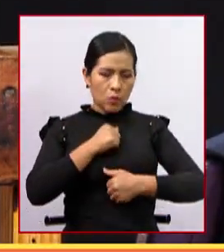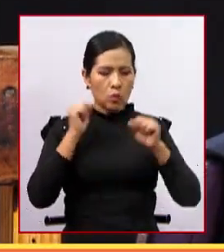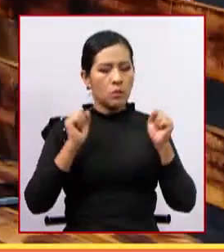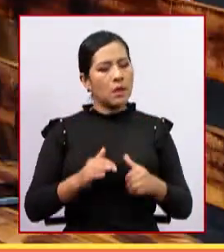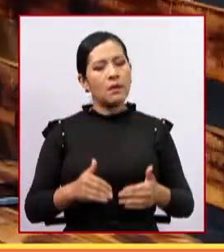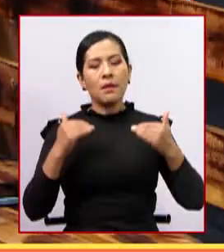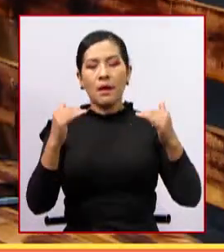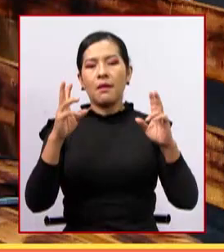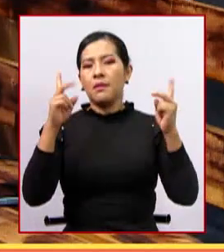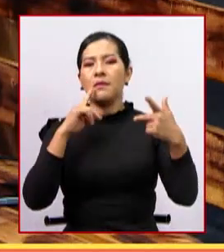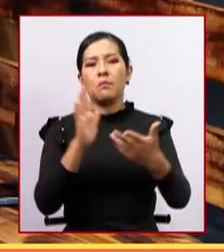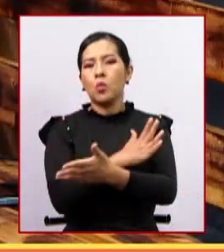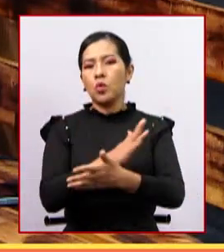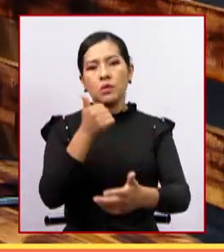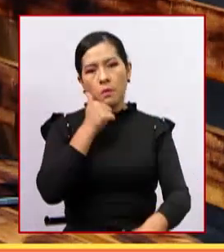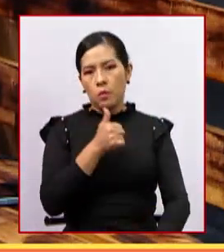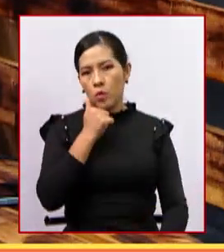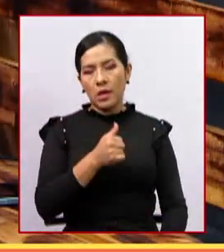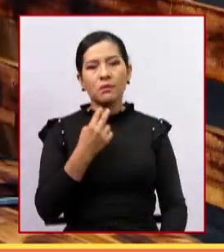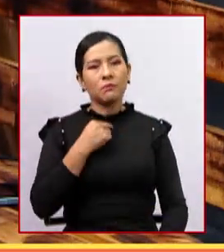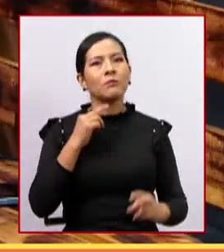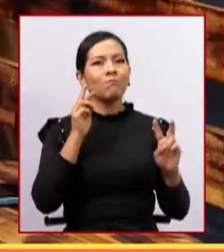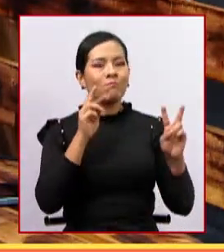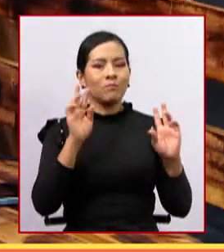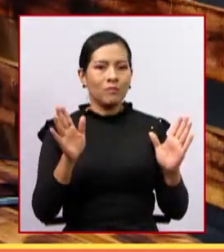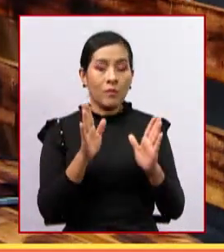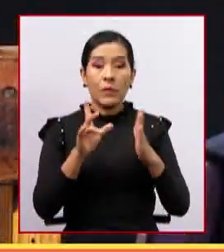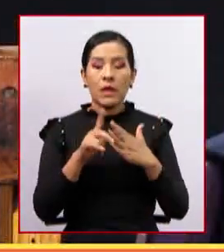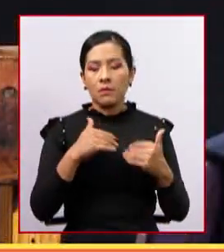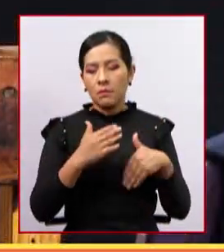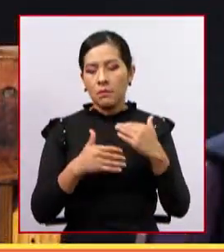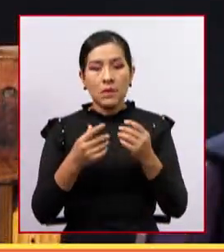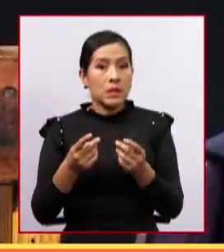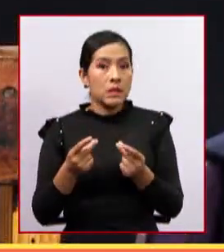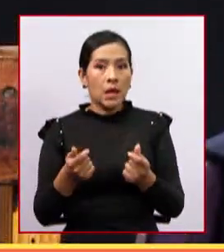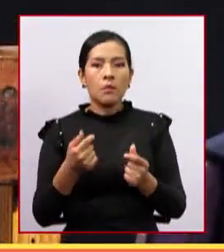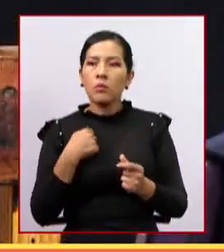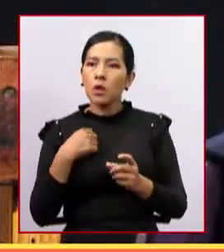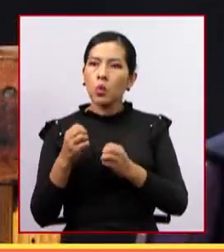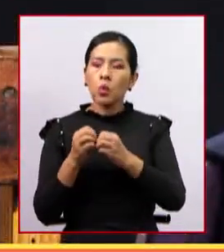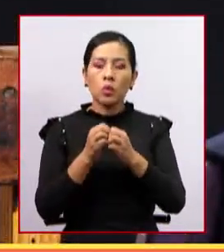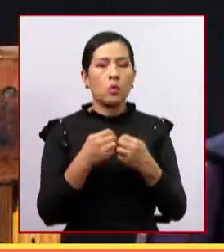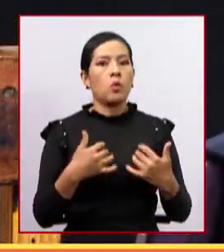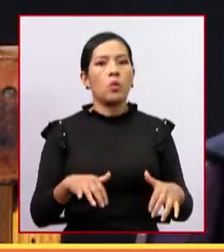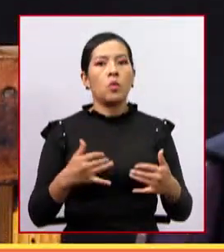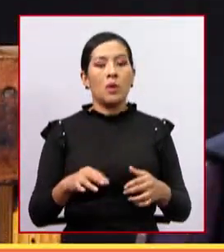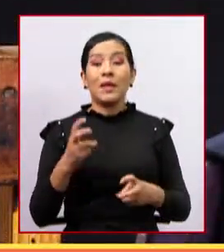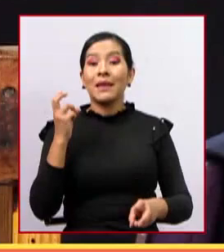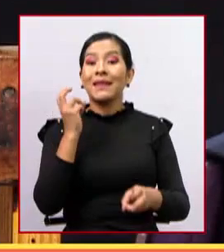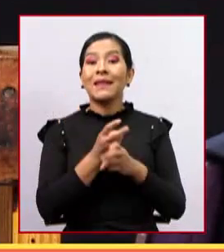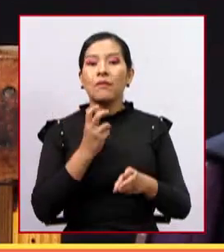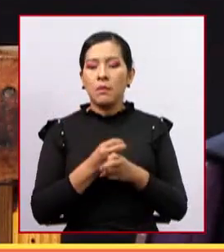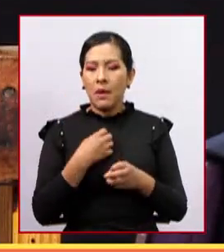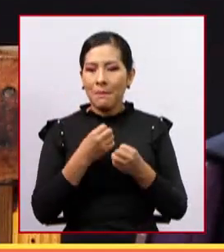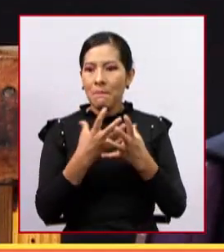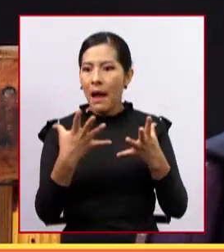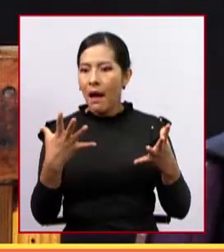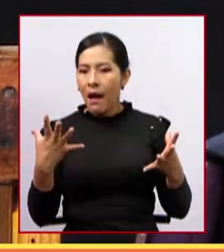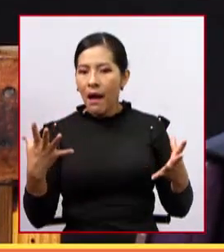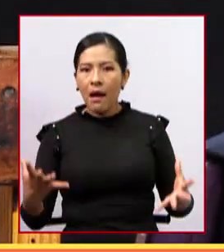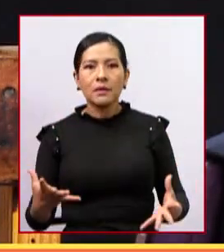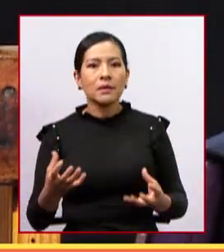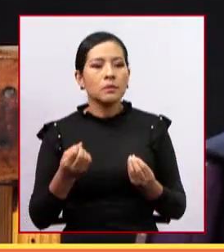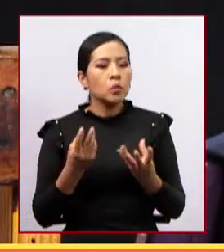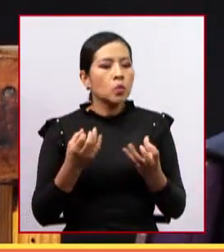que hacen. Y en un punto, muy rápido, fue muy difícil empezar a elegir, porque habían